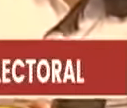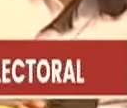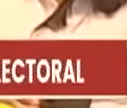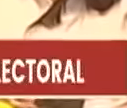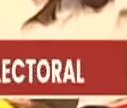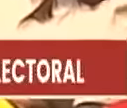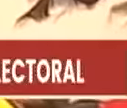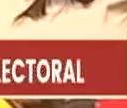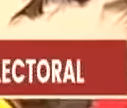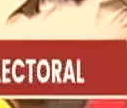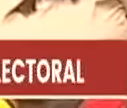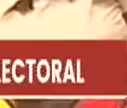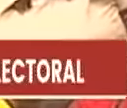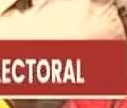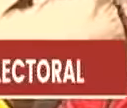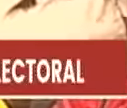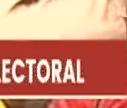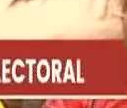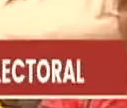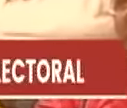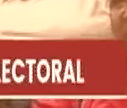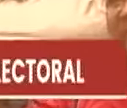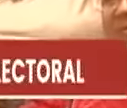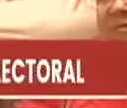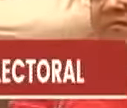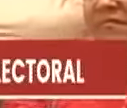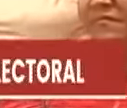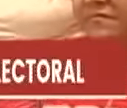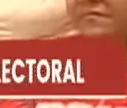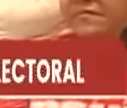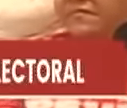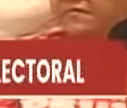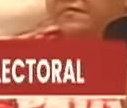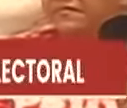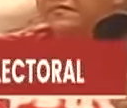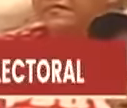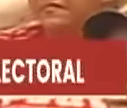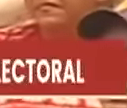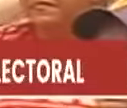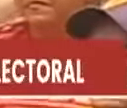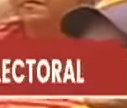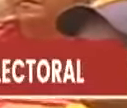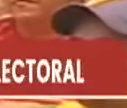Y tienen detrás de ellos grandes estructuras mediáticas y corporativas.